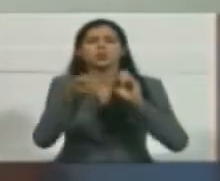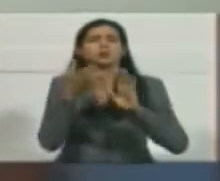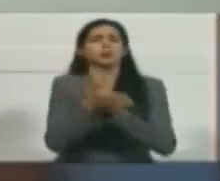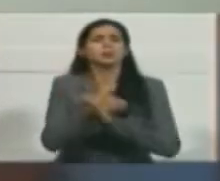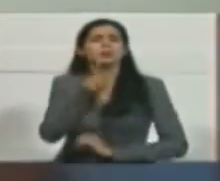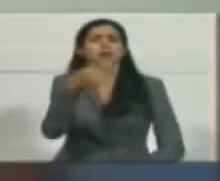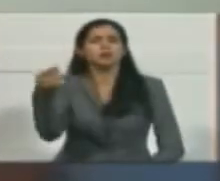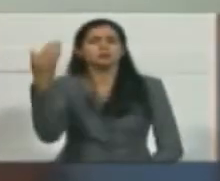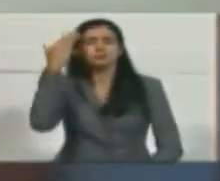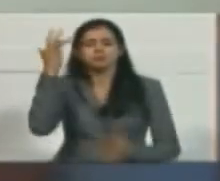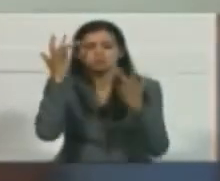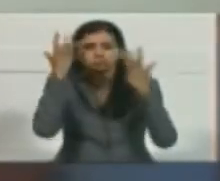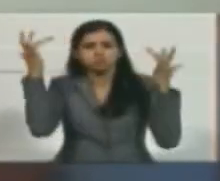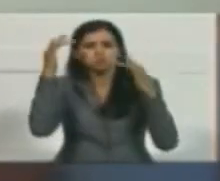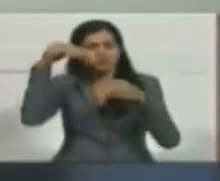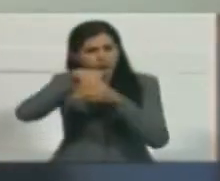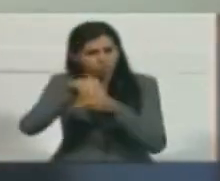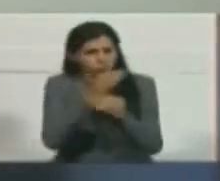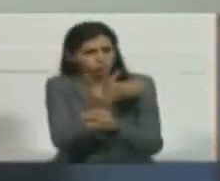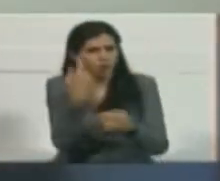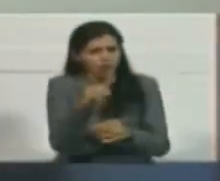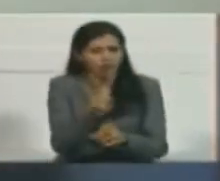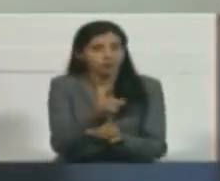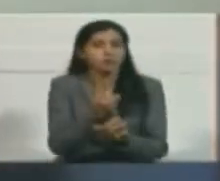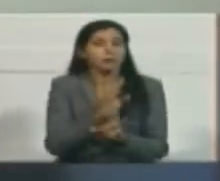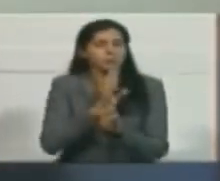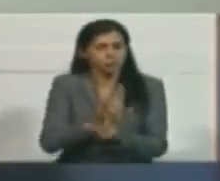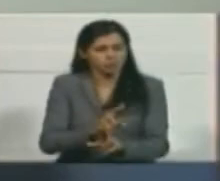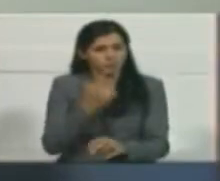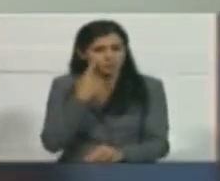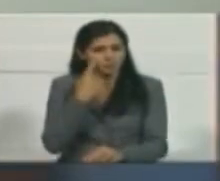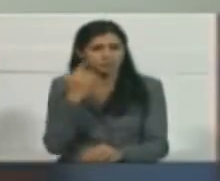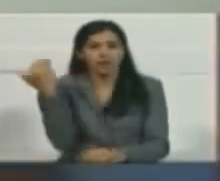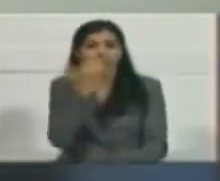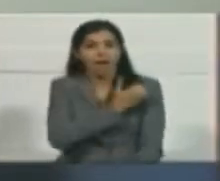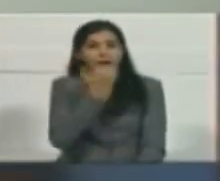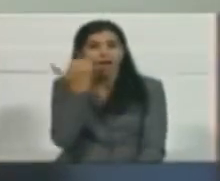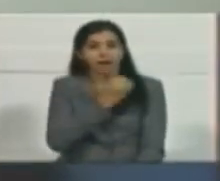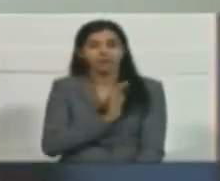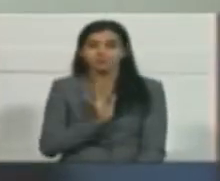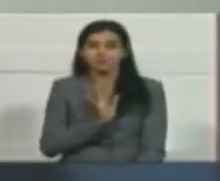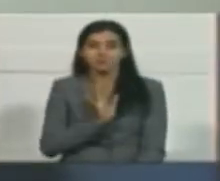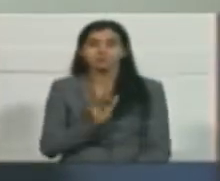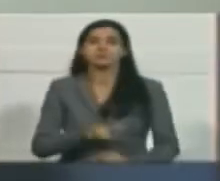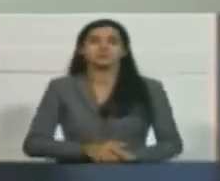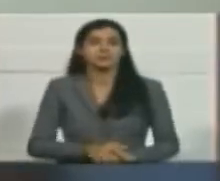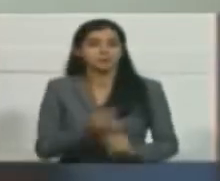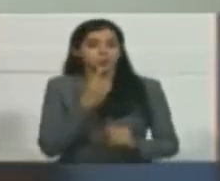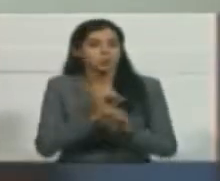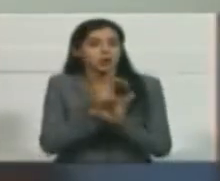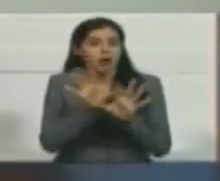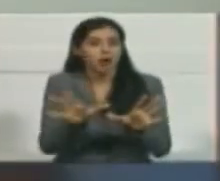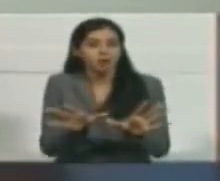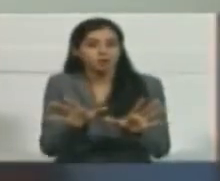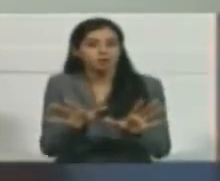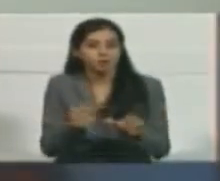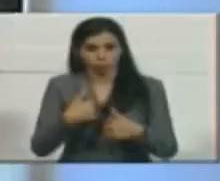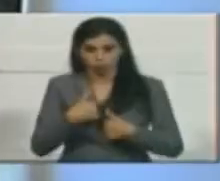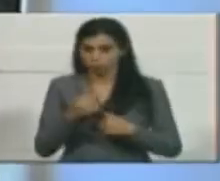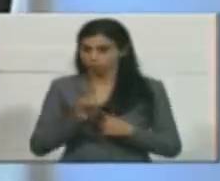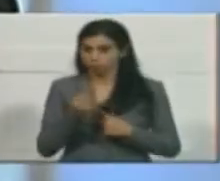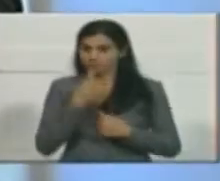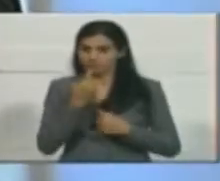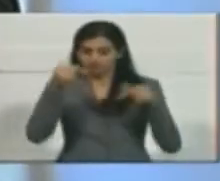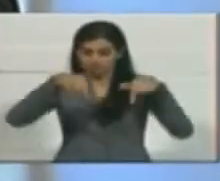capacidad intelectual dentro de la MUT. Insistimos, su respuesta, una risa. También insisto con esto, no lo decimos